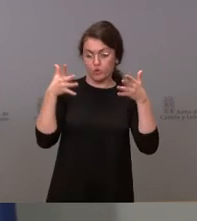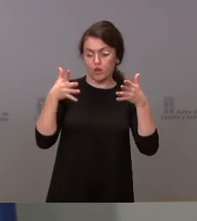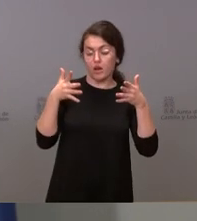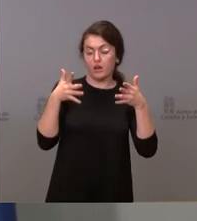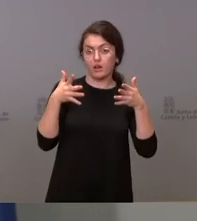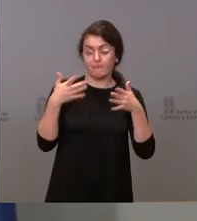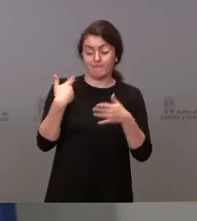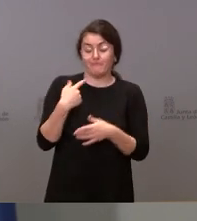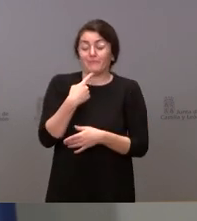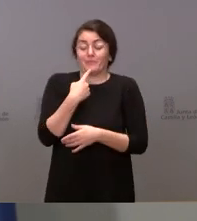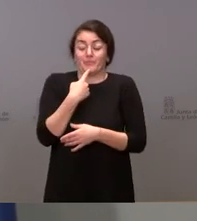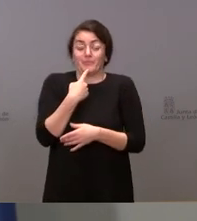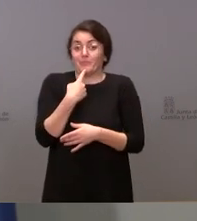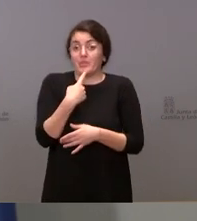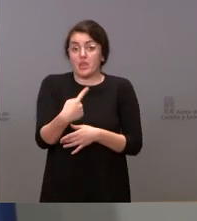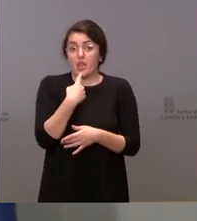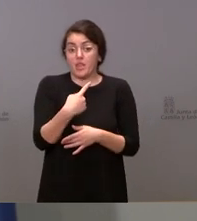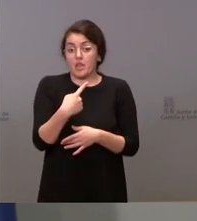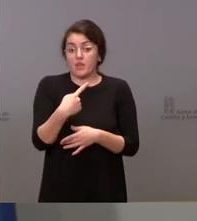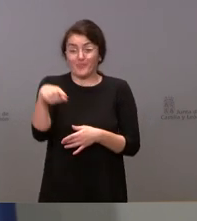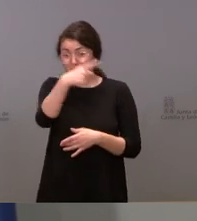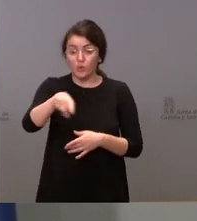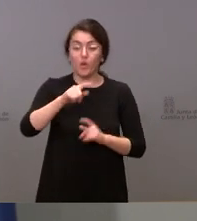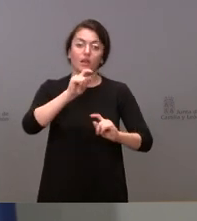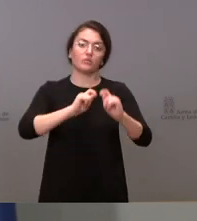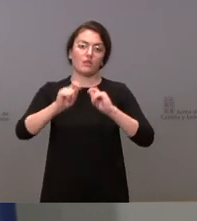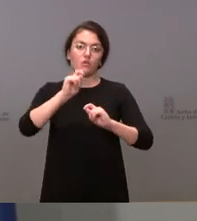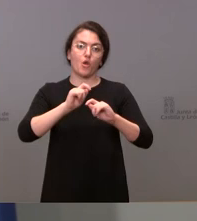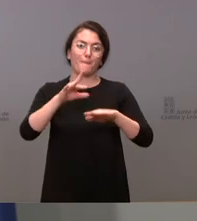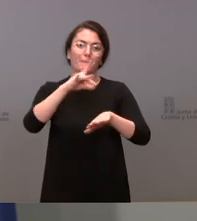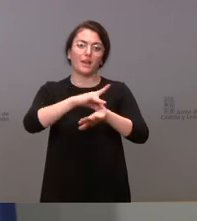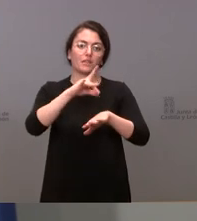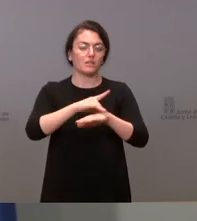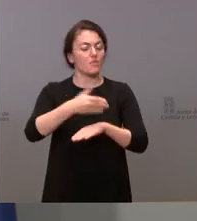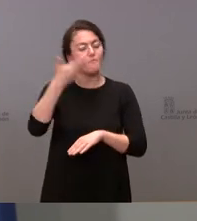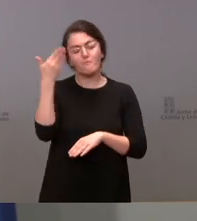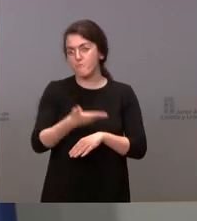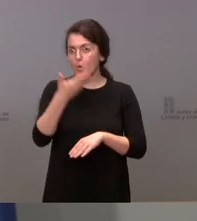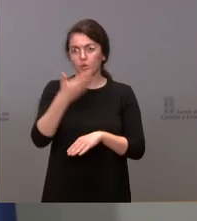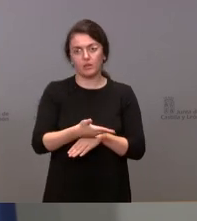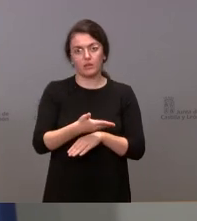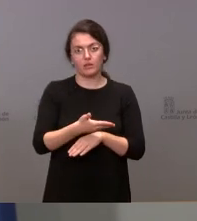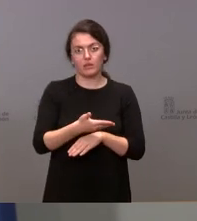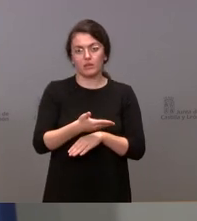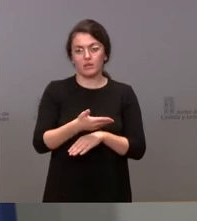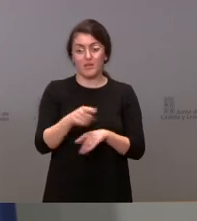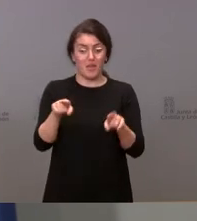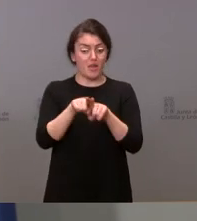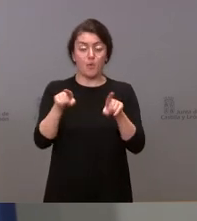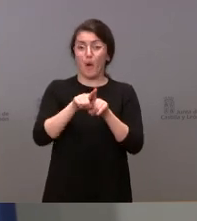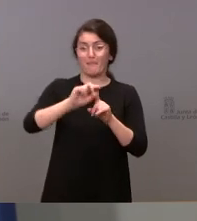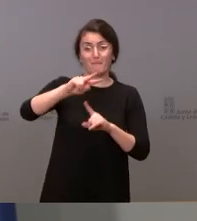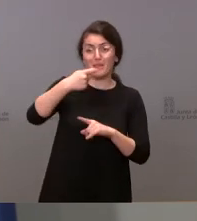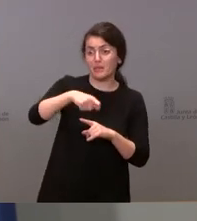son tan importantes o más que el presidente o el vicepresidente de cualquier diputación, porque